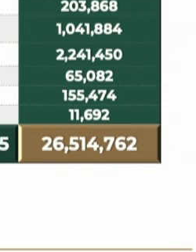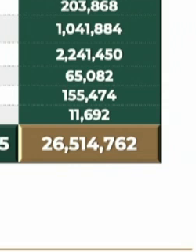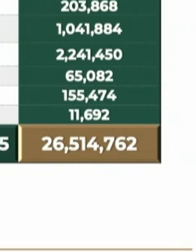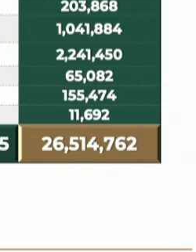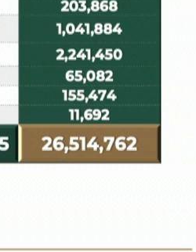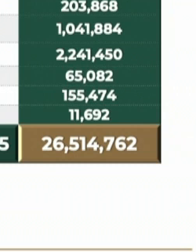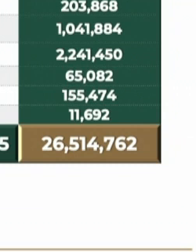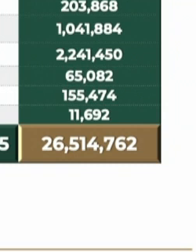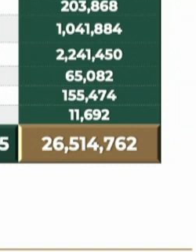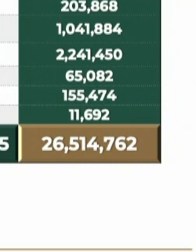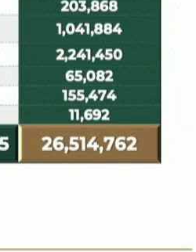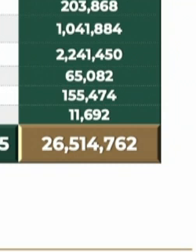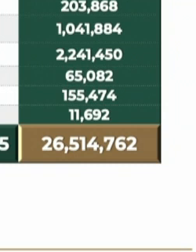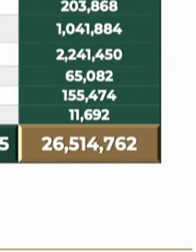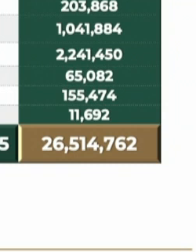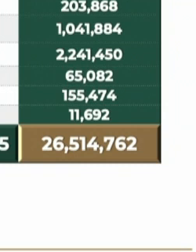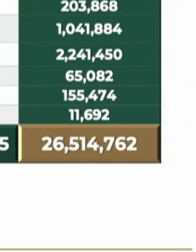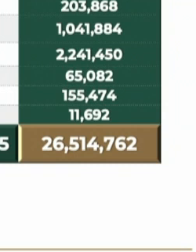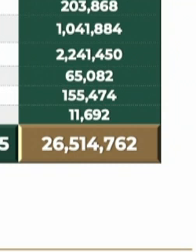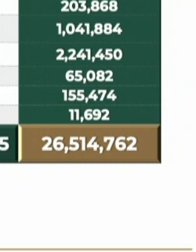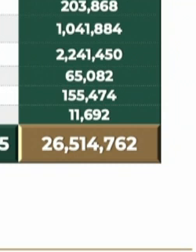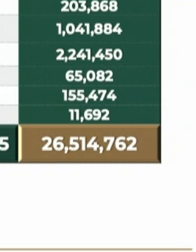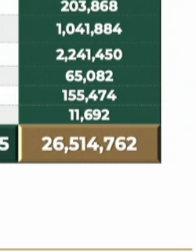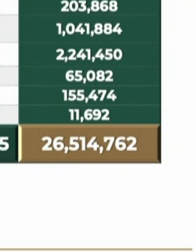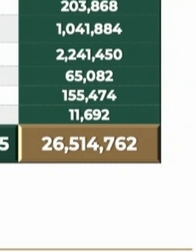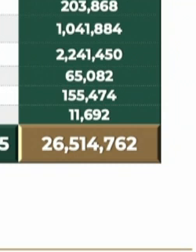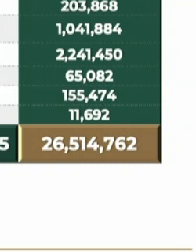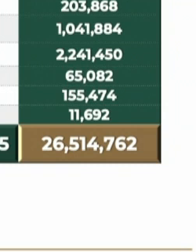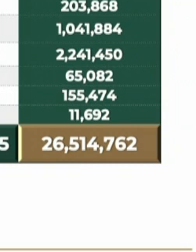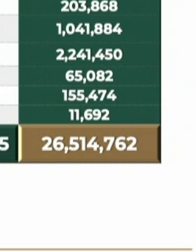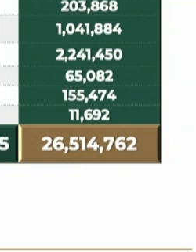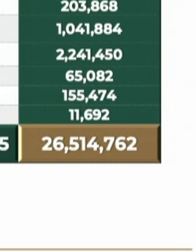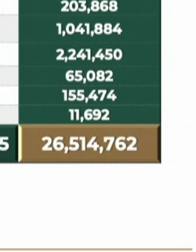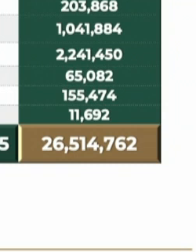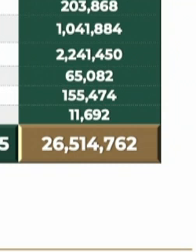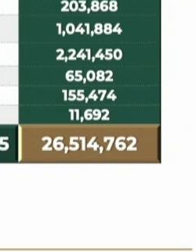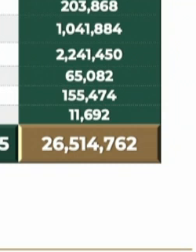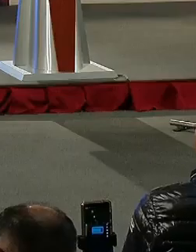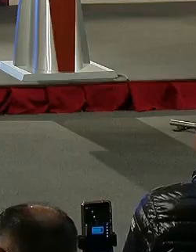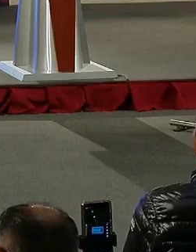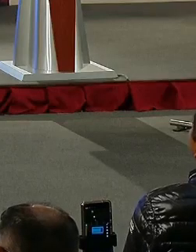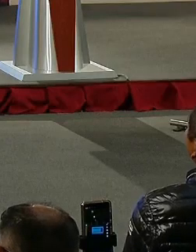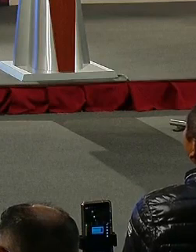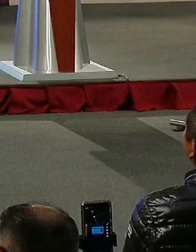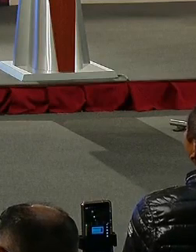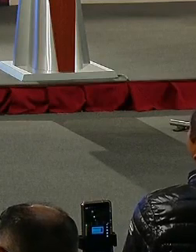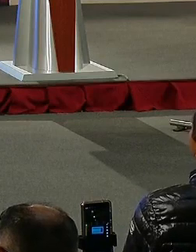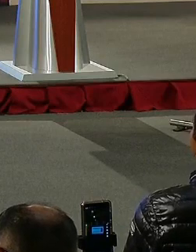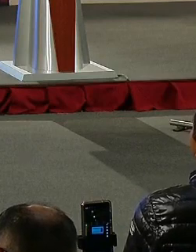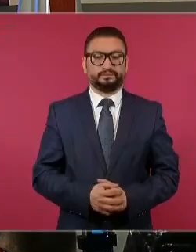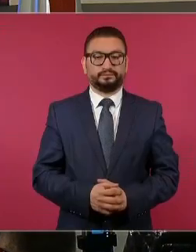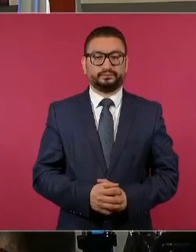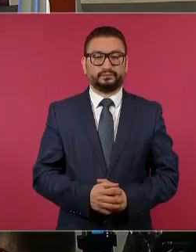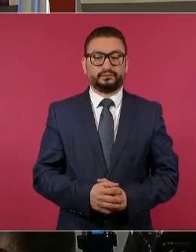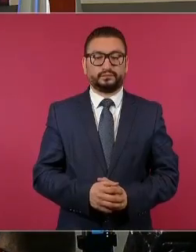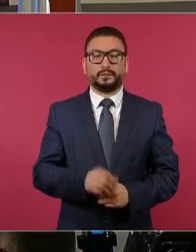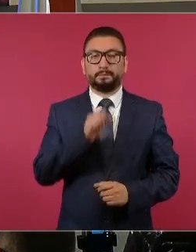comités de salud, están cobrando ya sus apoyos para arreglar las clínicas y los